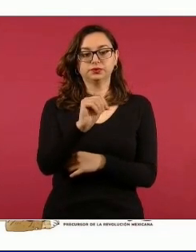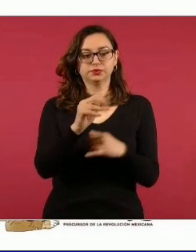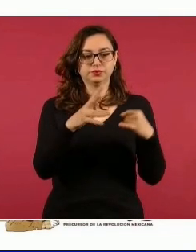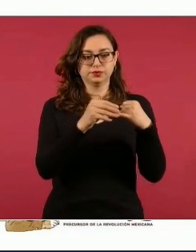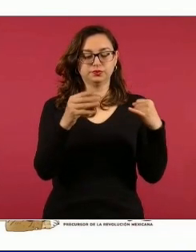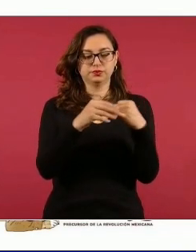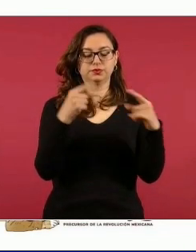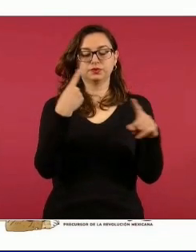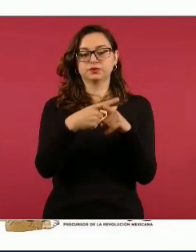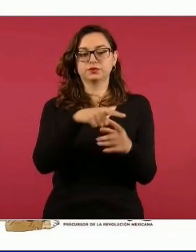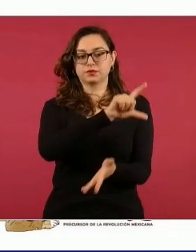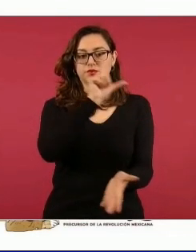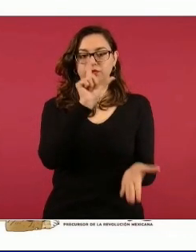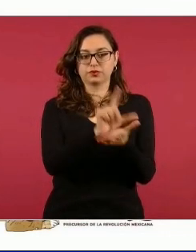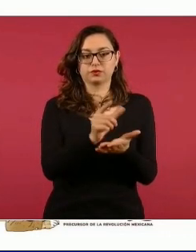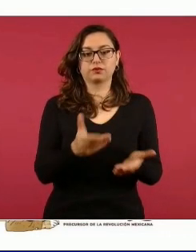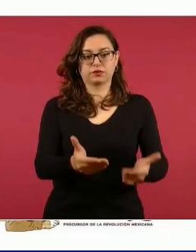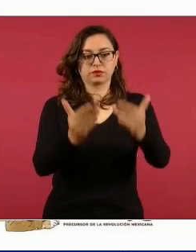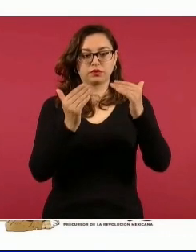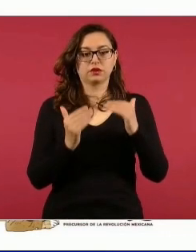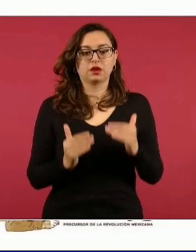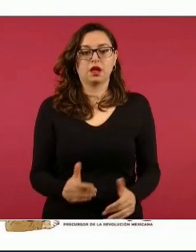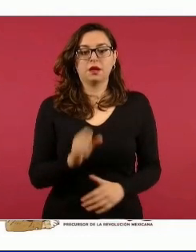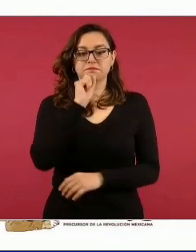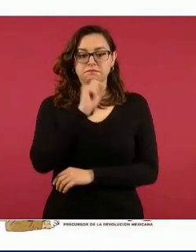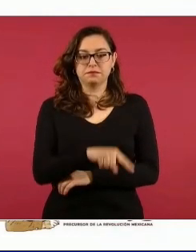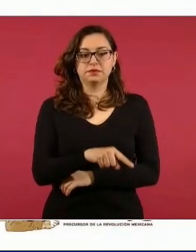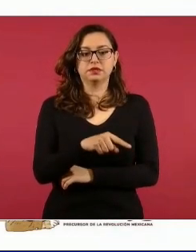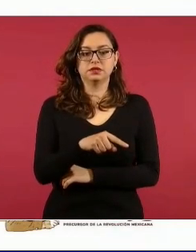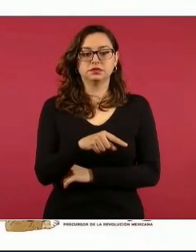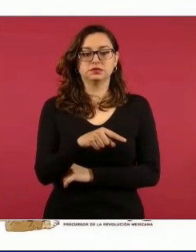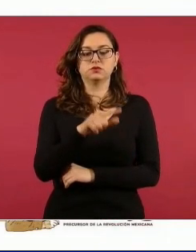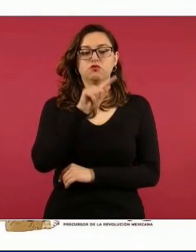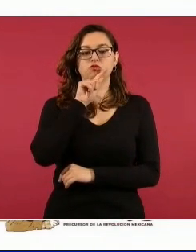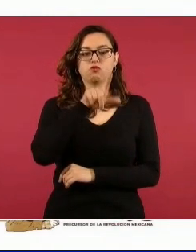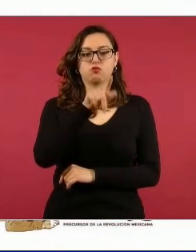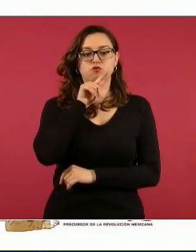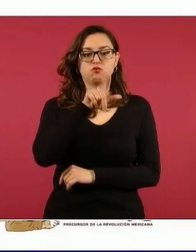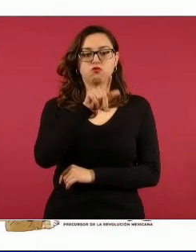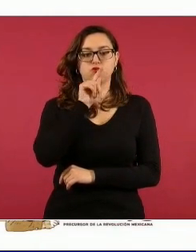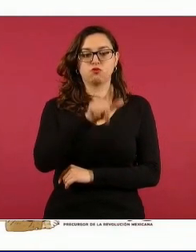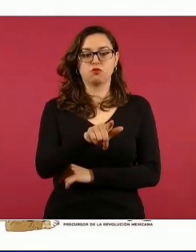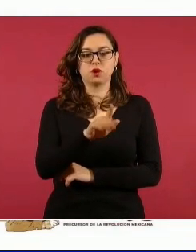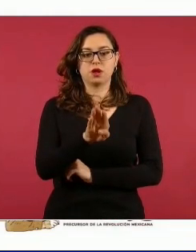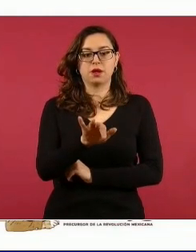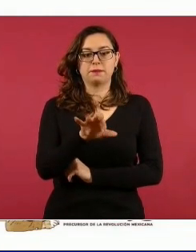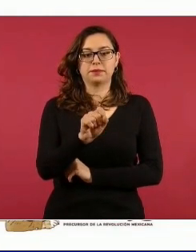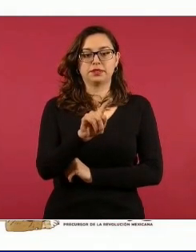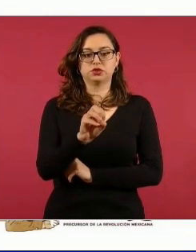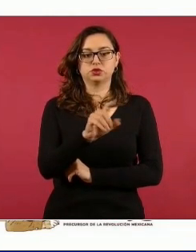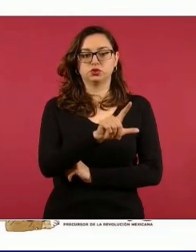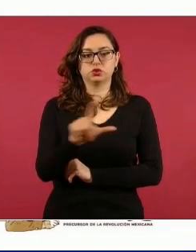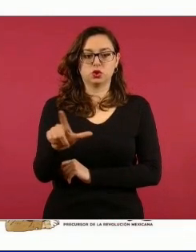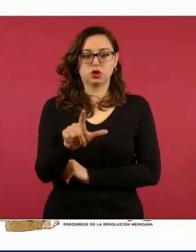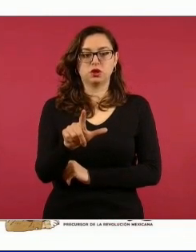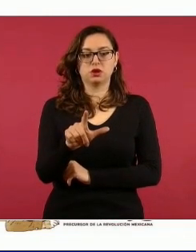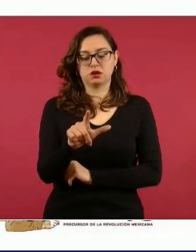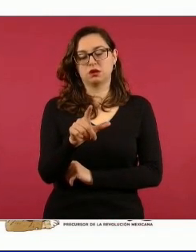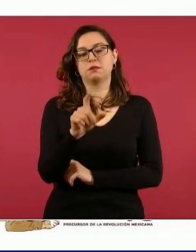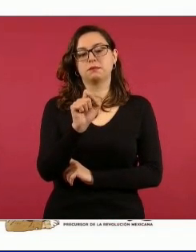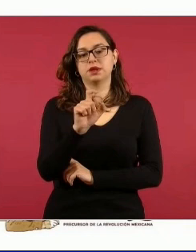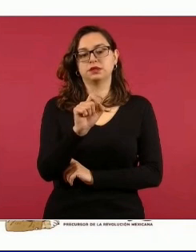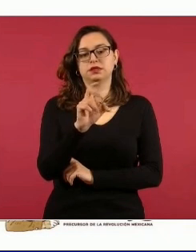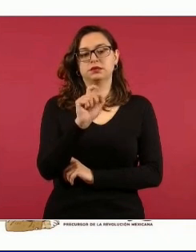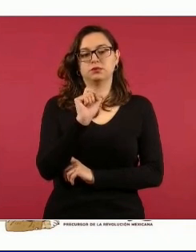20 pesos con 39 centavos el litro, también 20 pesos con 39 centavos de Bristol en Guadalajara,